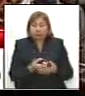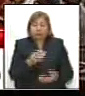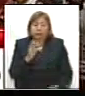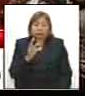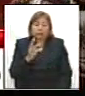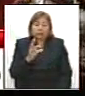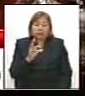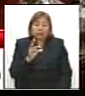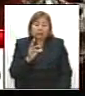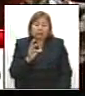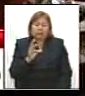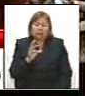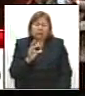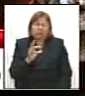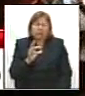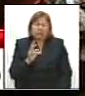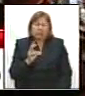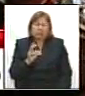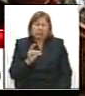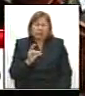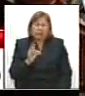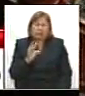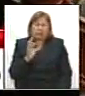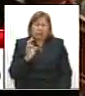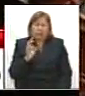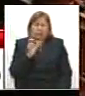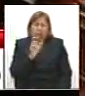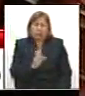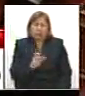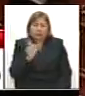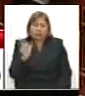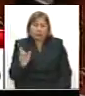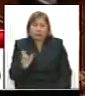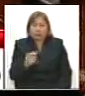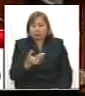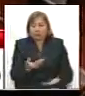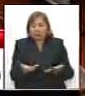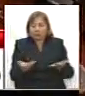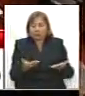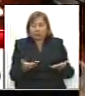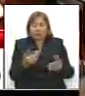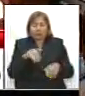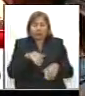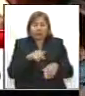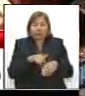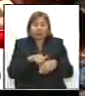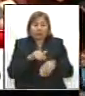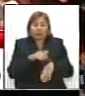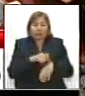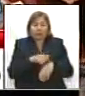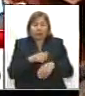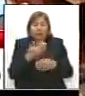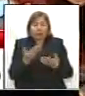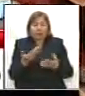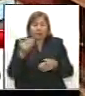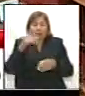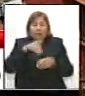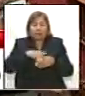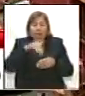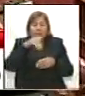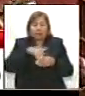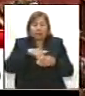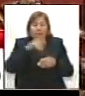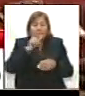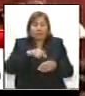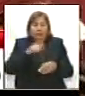87 parlamentarios en el recinto y se está en este momento procediendo a la respectiva